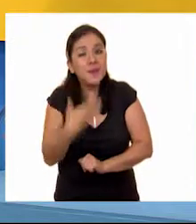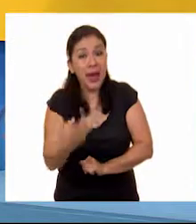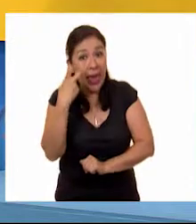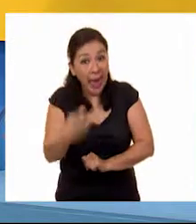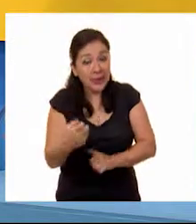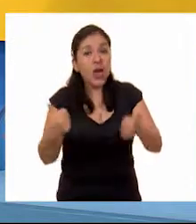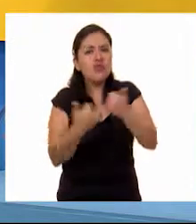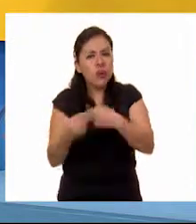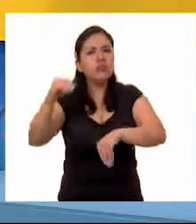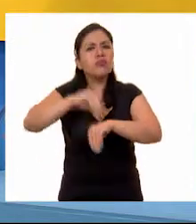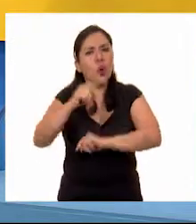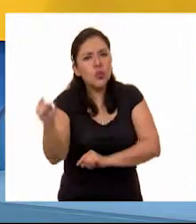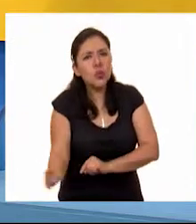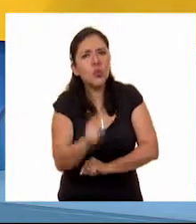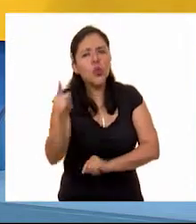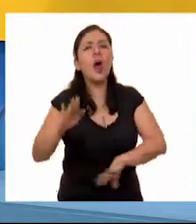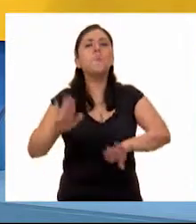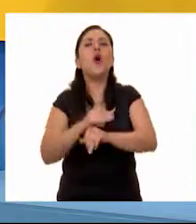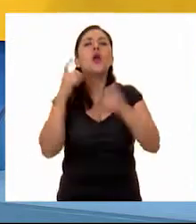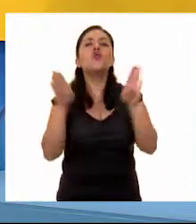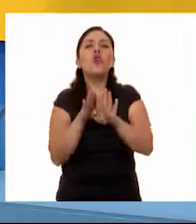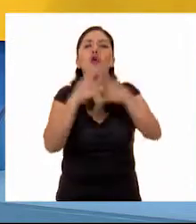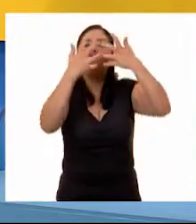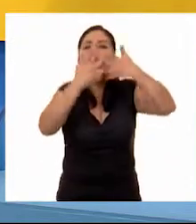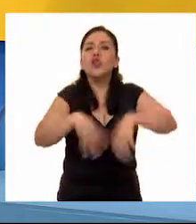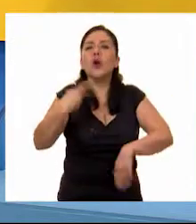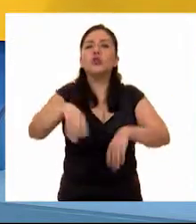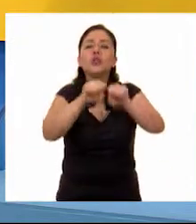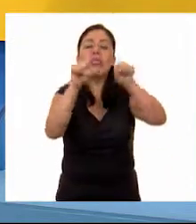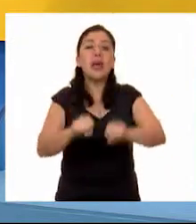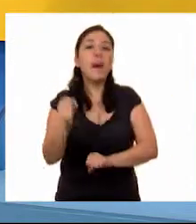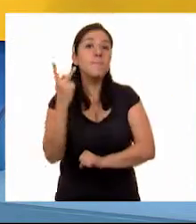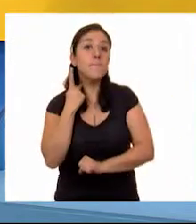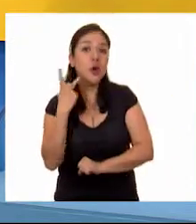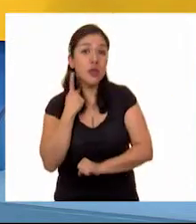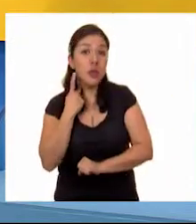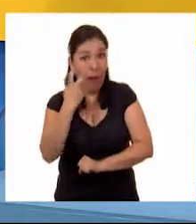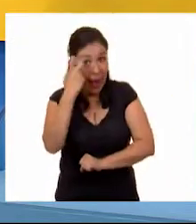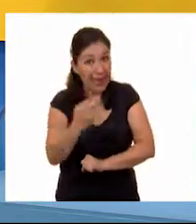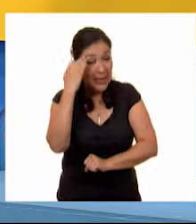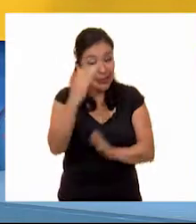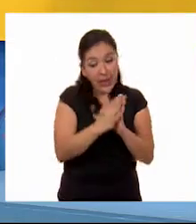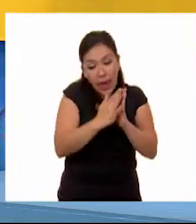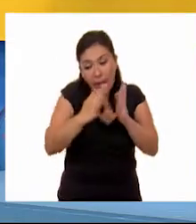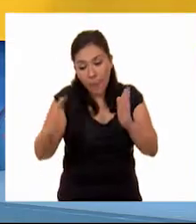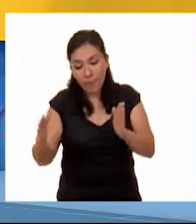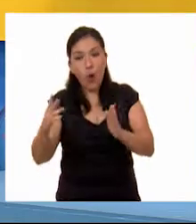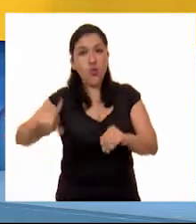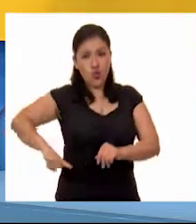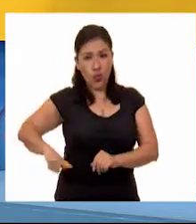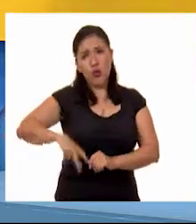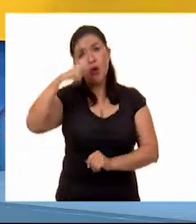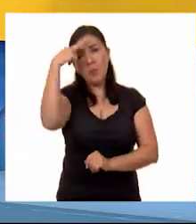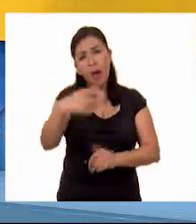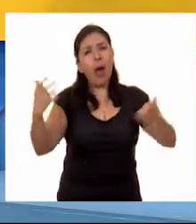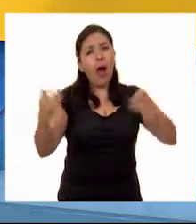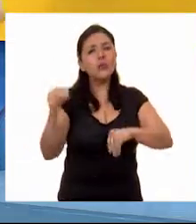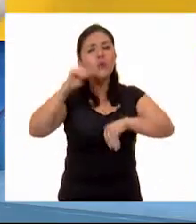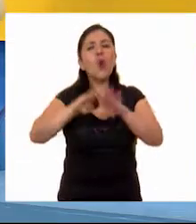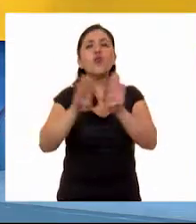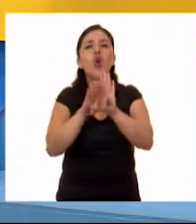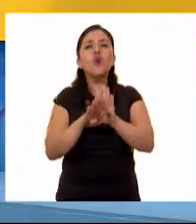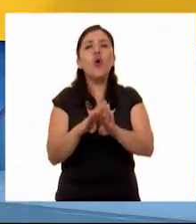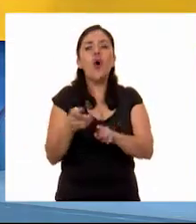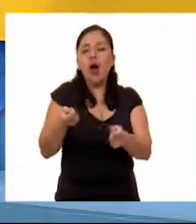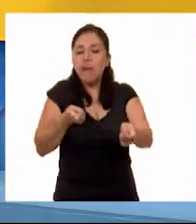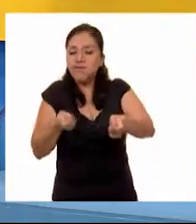estuvo sostenido por la estructura y operación del sistema político, porque en esta etapa el Estado mexicano actuaba como un